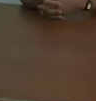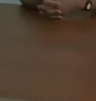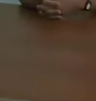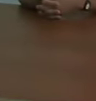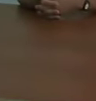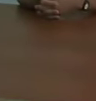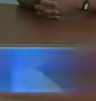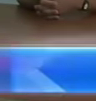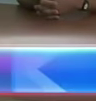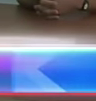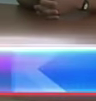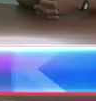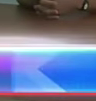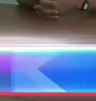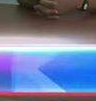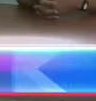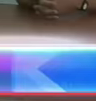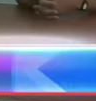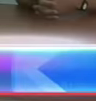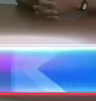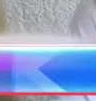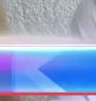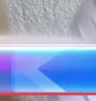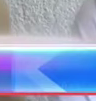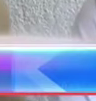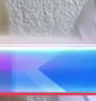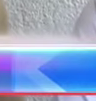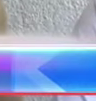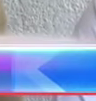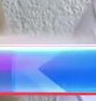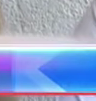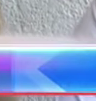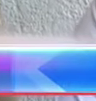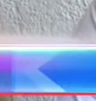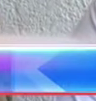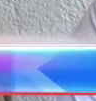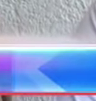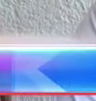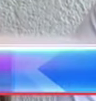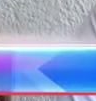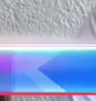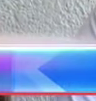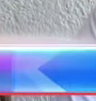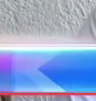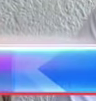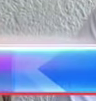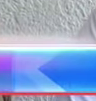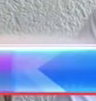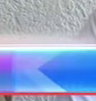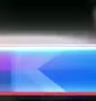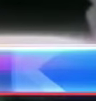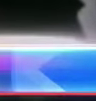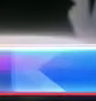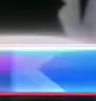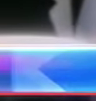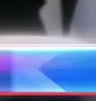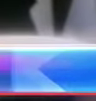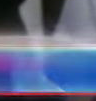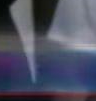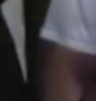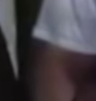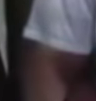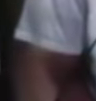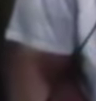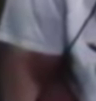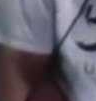solicitan desclasificación de información. Esto estaremos contando al retornar acá en la entrega noticiosa de Comercio TV,